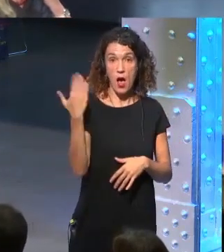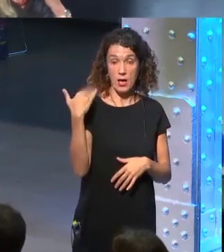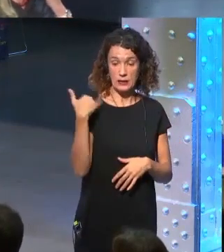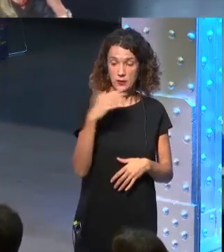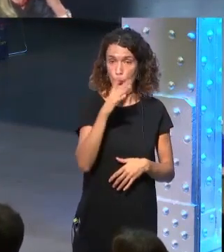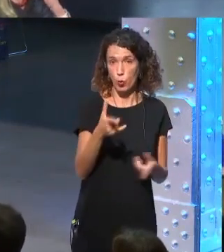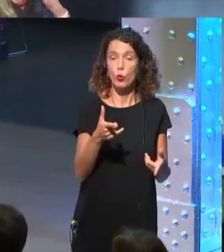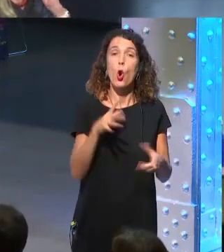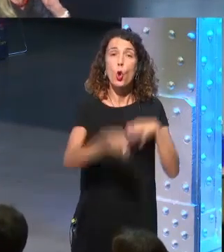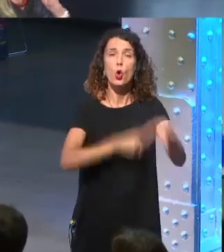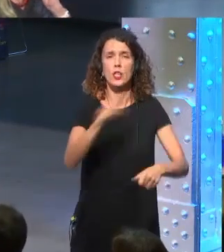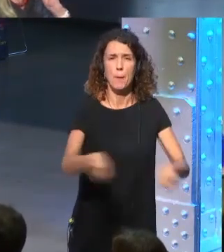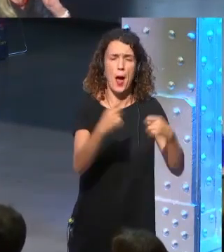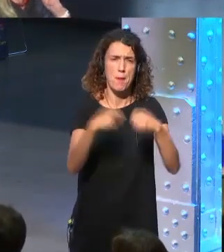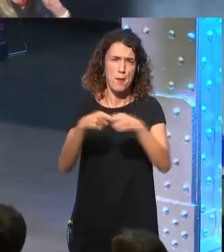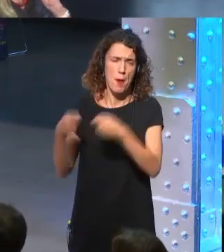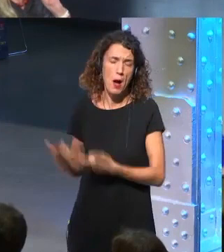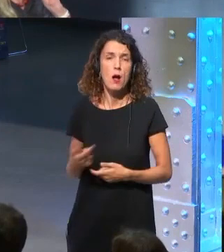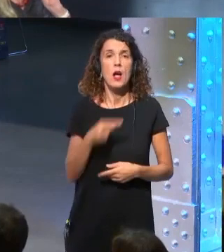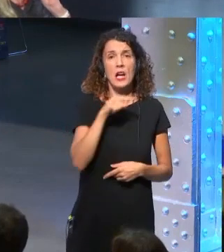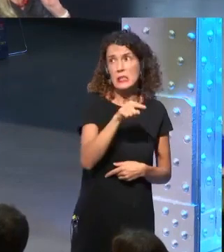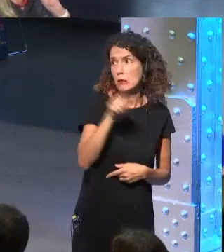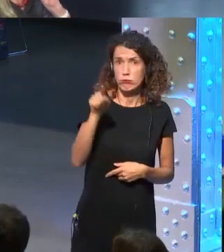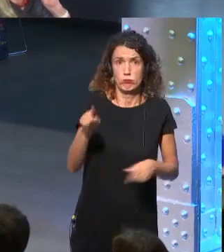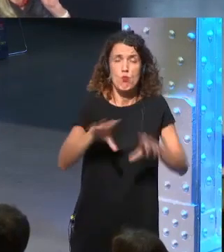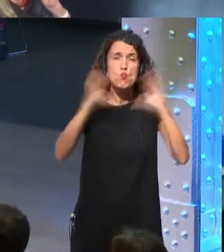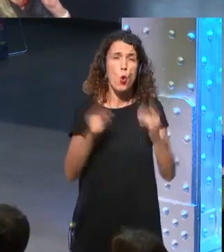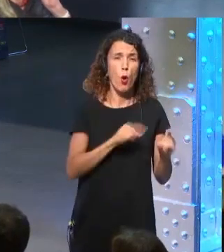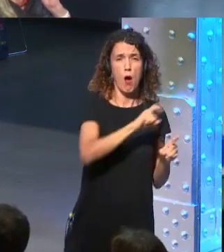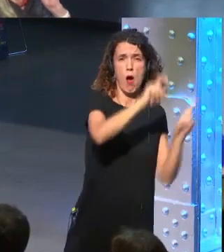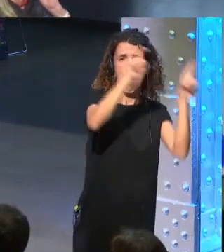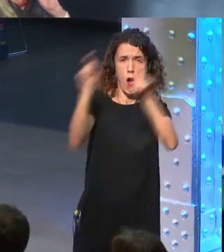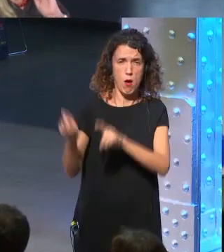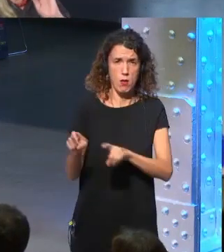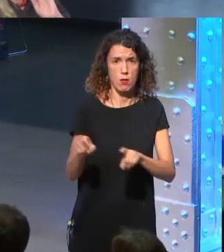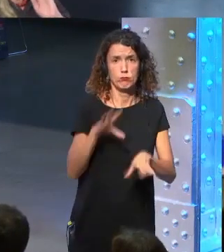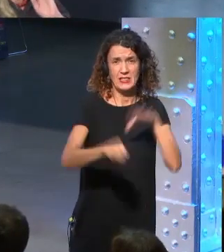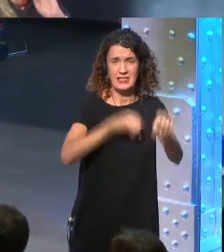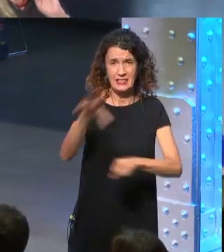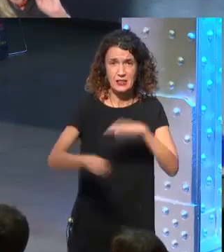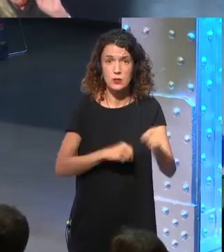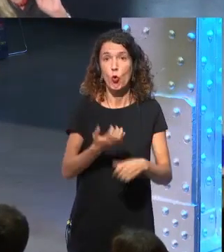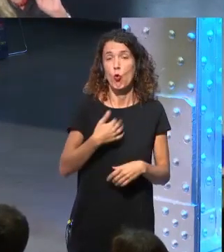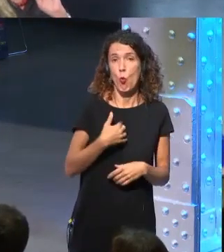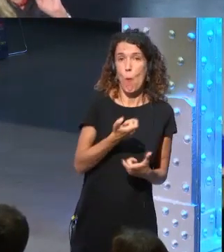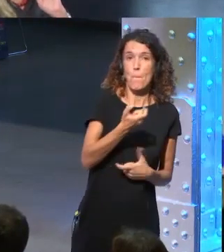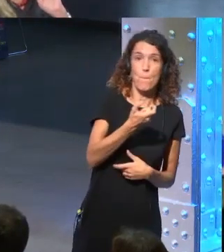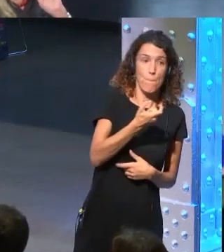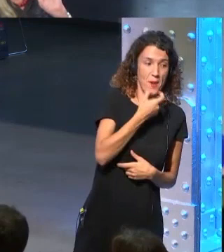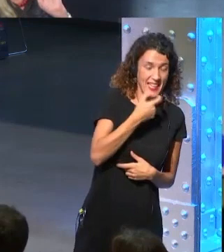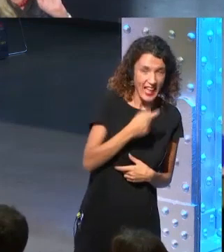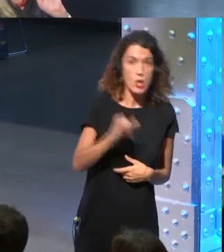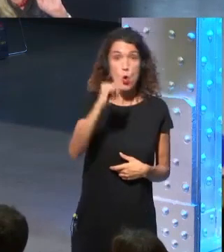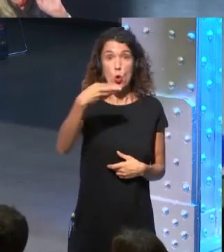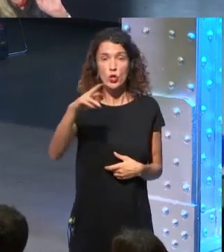provocada por la conquista, aquí o allá a lo largo y ancho del mundo, como ser britano o